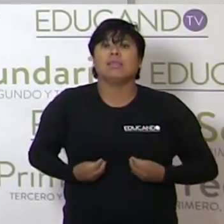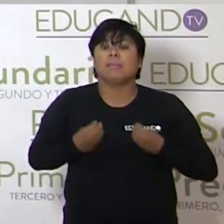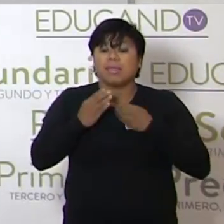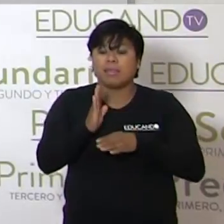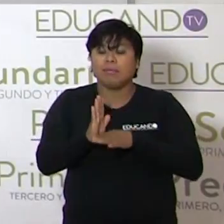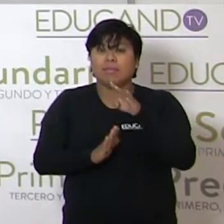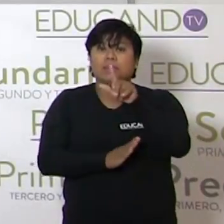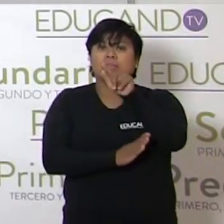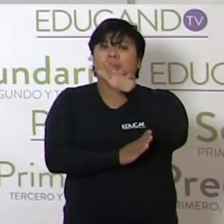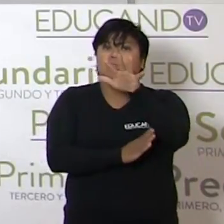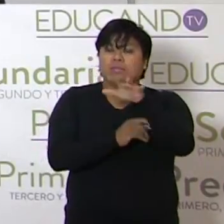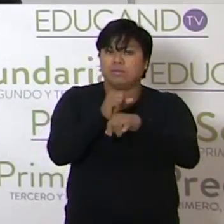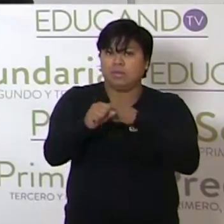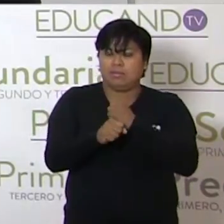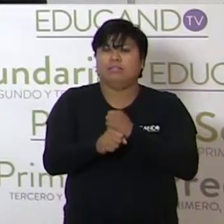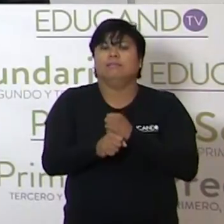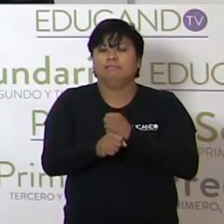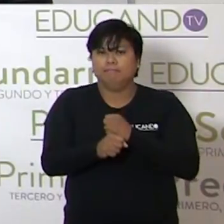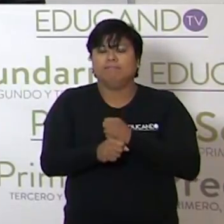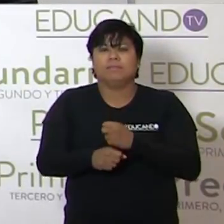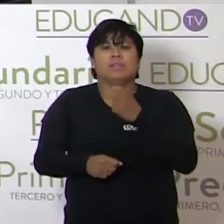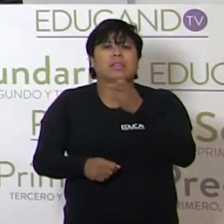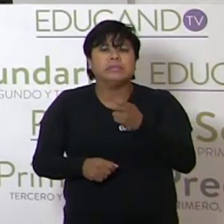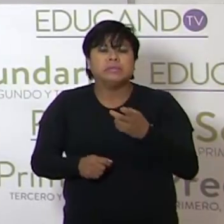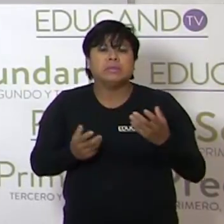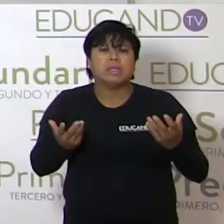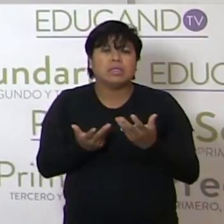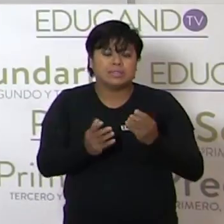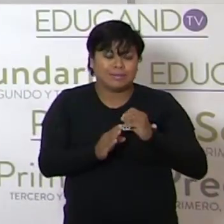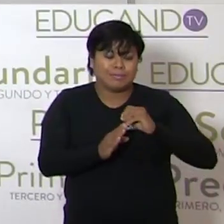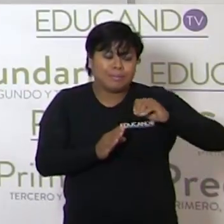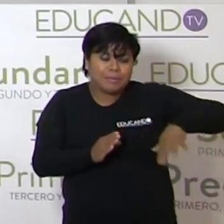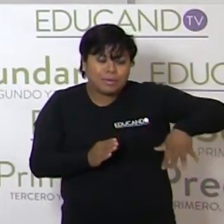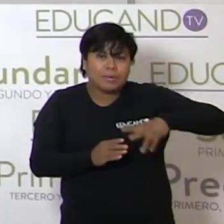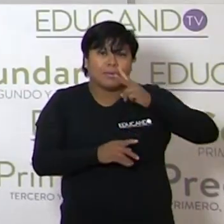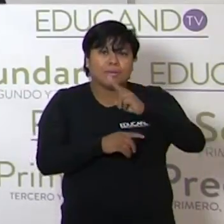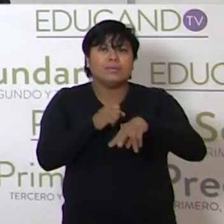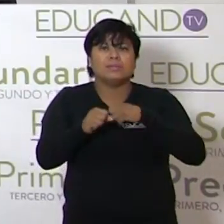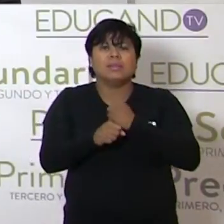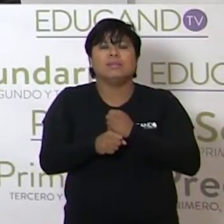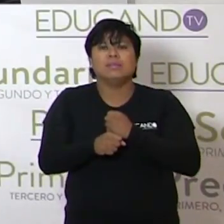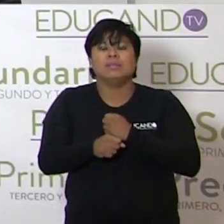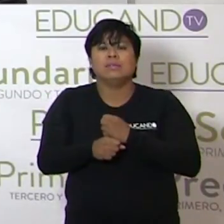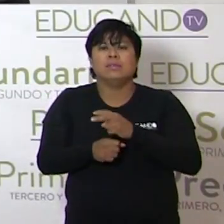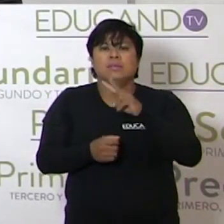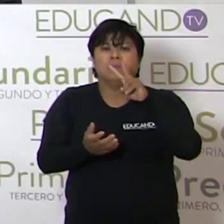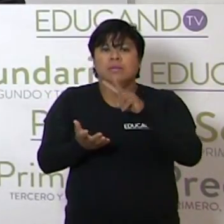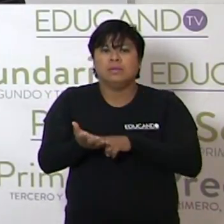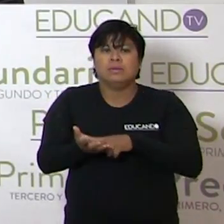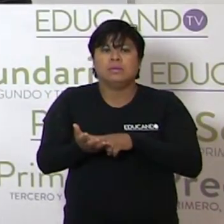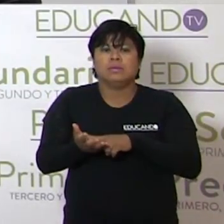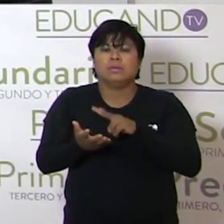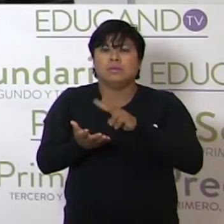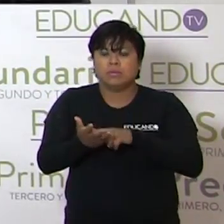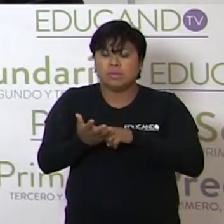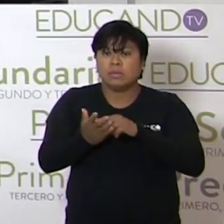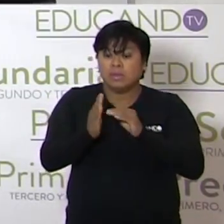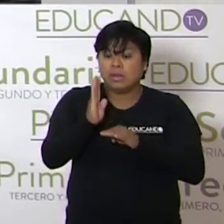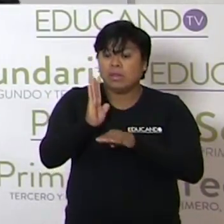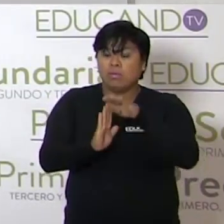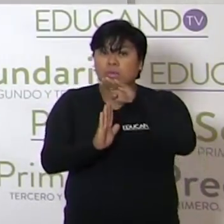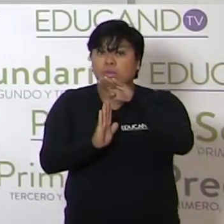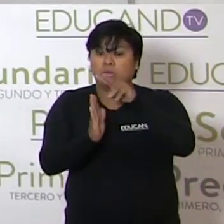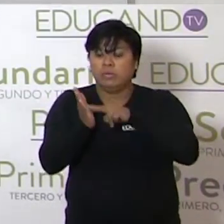es de 75 años. Es decir, hace poco, hace 2 años, y en el 2015 pues ya el promedio de vida aumentó